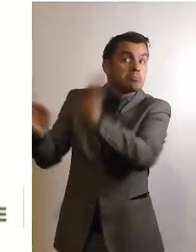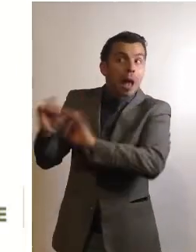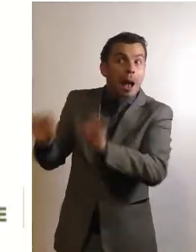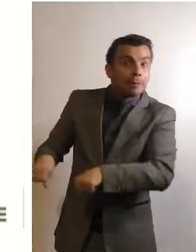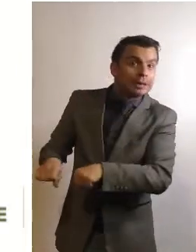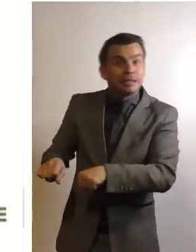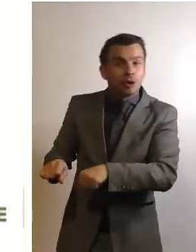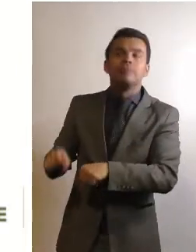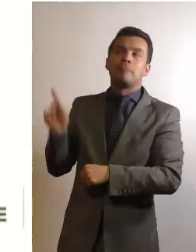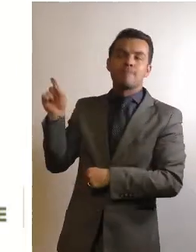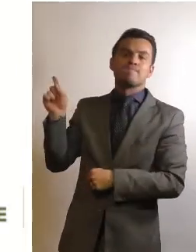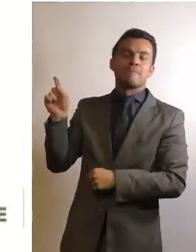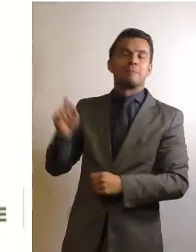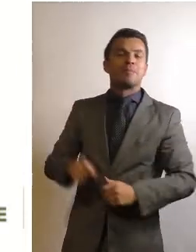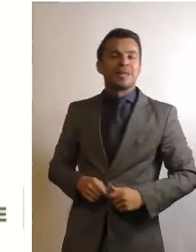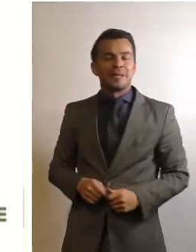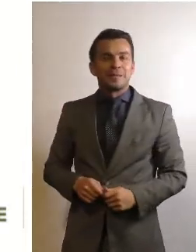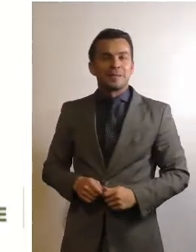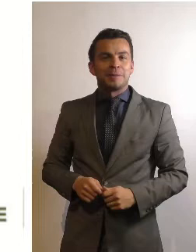entonces